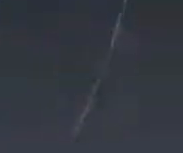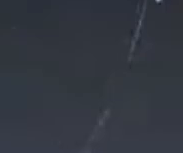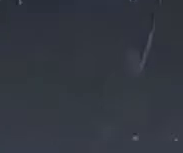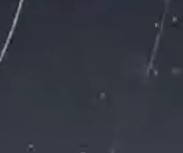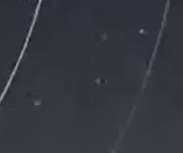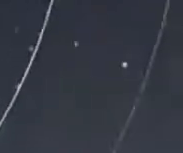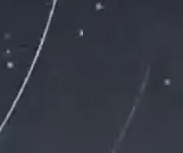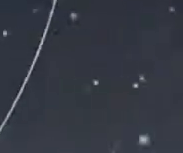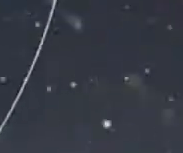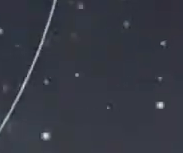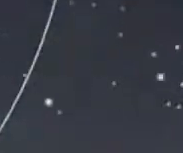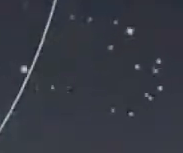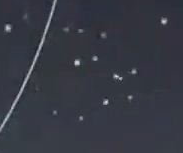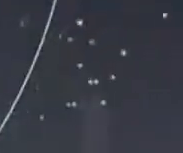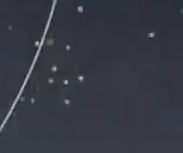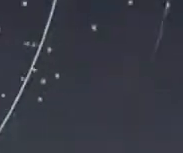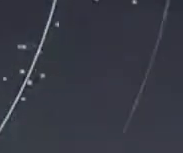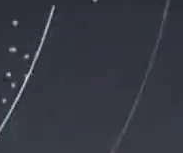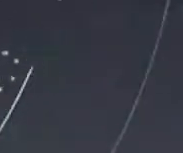800-911-2000.